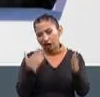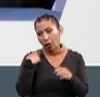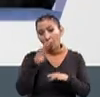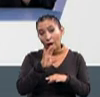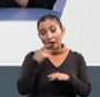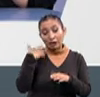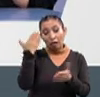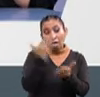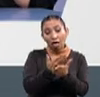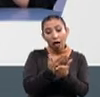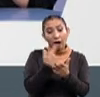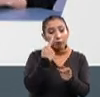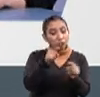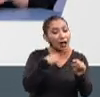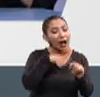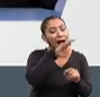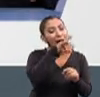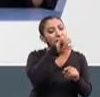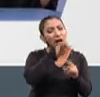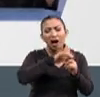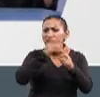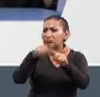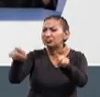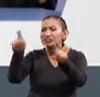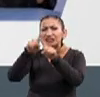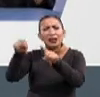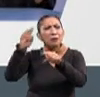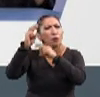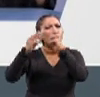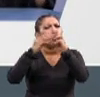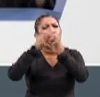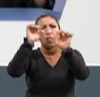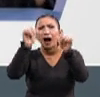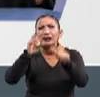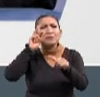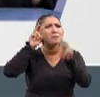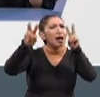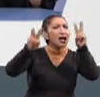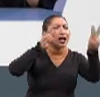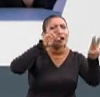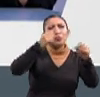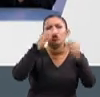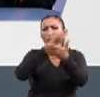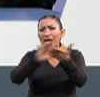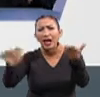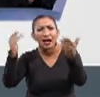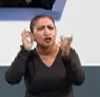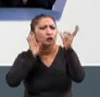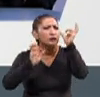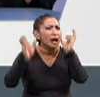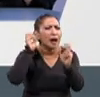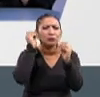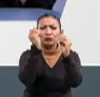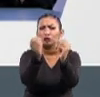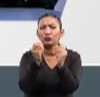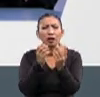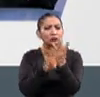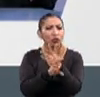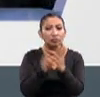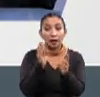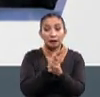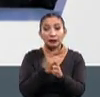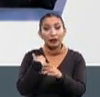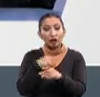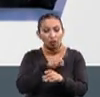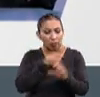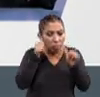a veces se estanca solo en la música clásica, pero hay tanto, tanto en el mundo artístico que ver y sí, tanto, sí, tanto que leer, tanto que escuchar, tanto que ver. Y